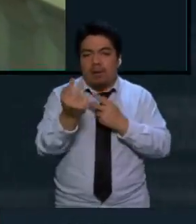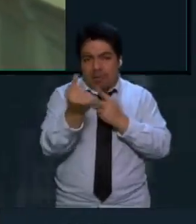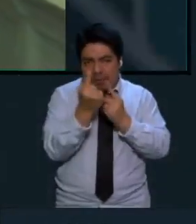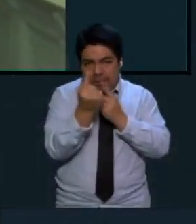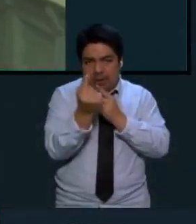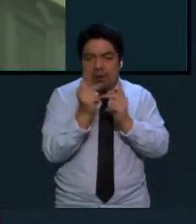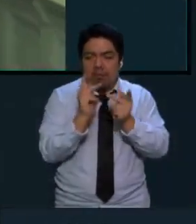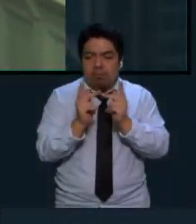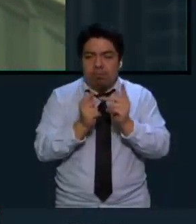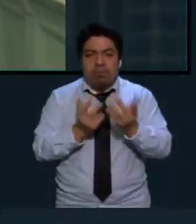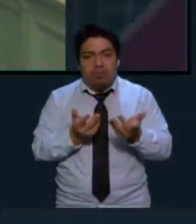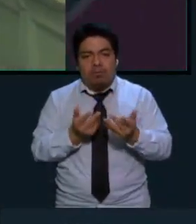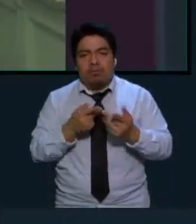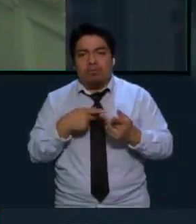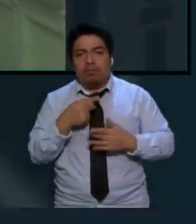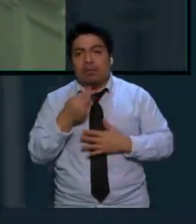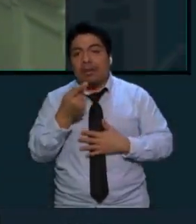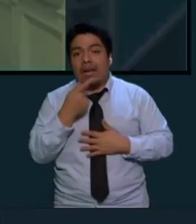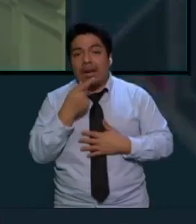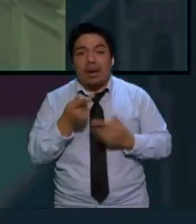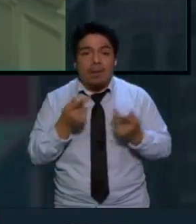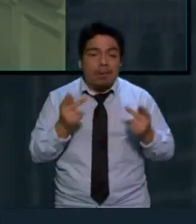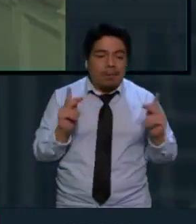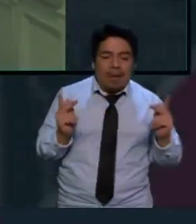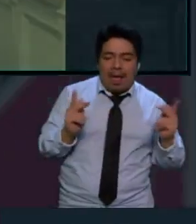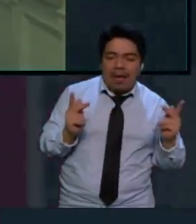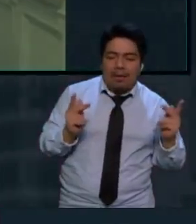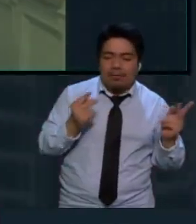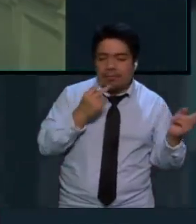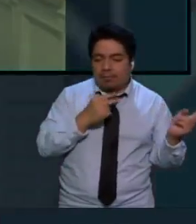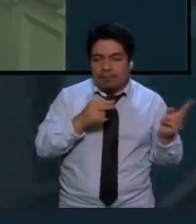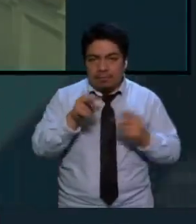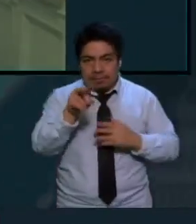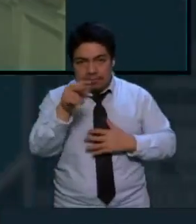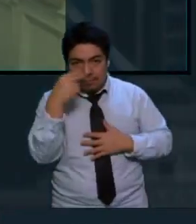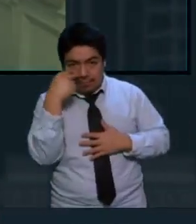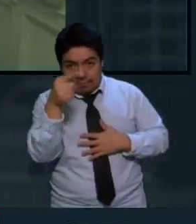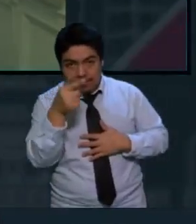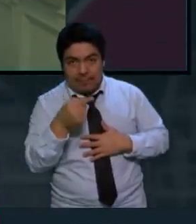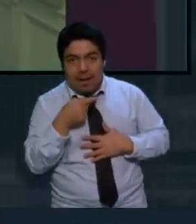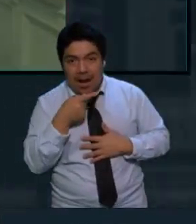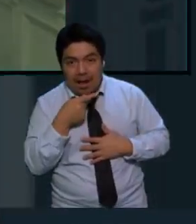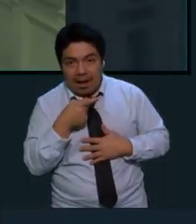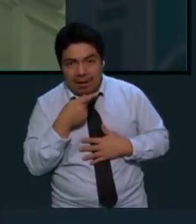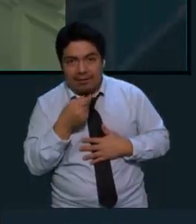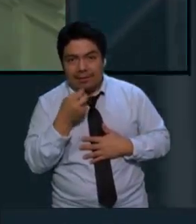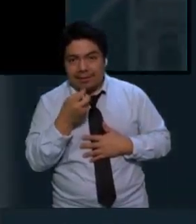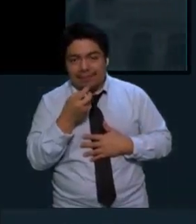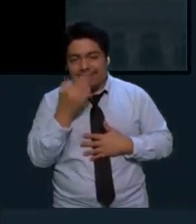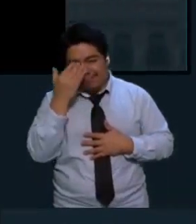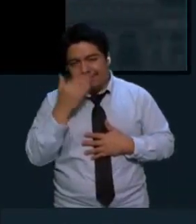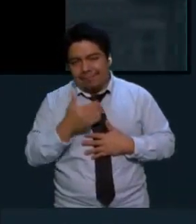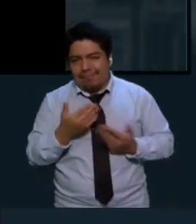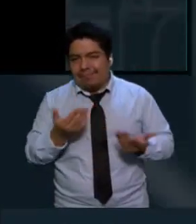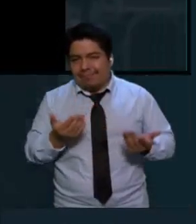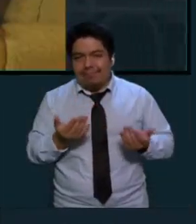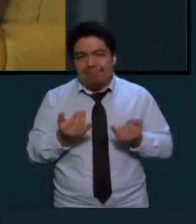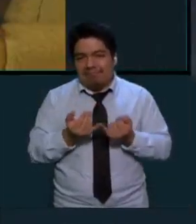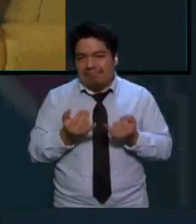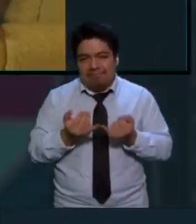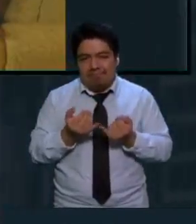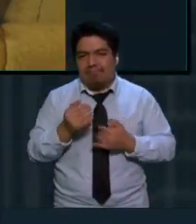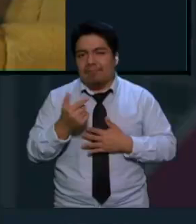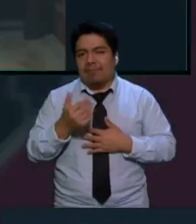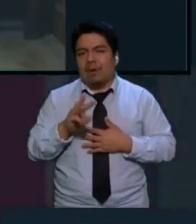puedes ver a estas personas hablando como tú y yo, y ya después yo volteo y le hablo a la cámara. Que eso es romper la cuarta pared. Exactamente, como lo hace